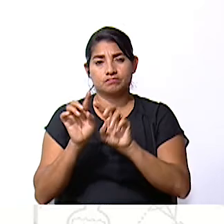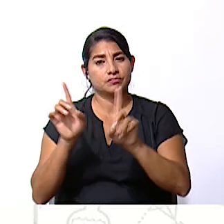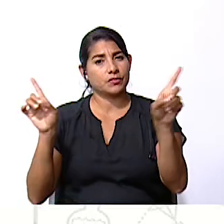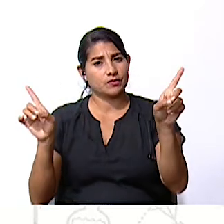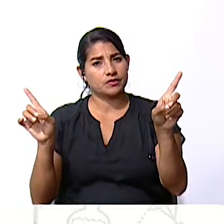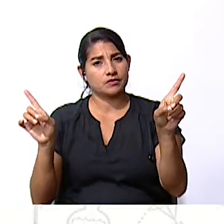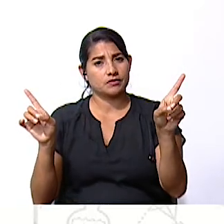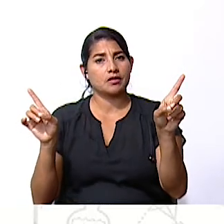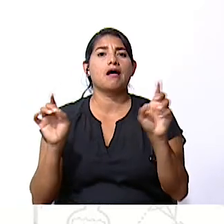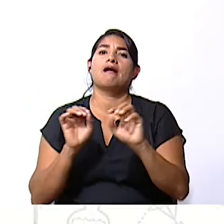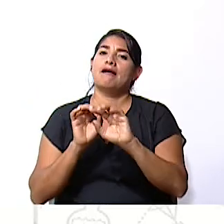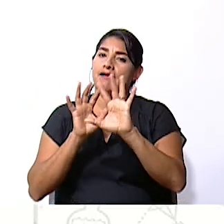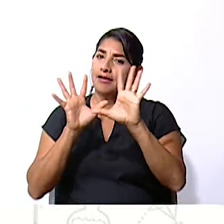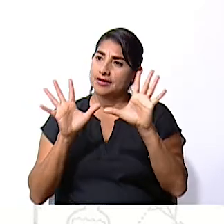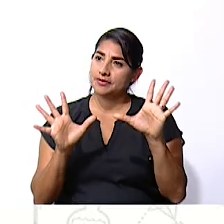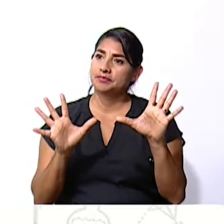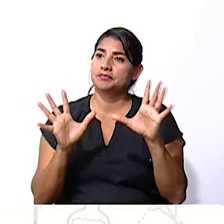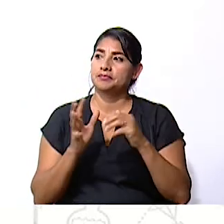Claro.